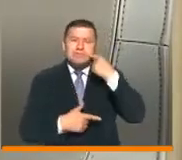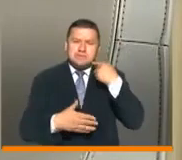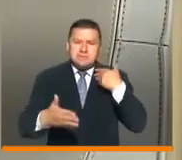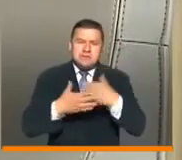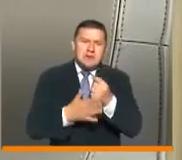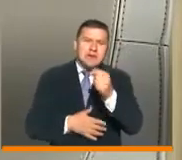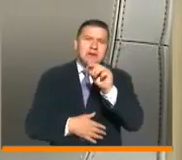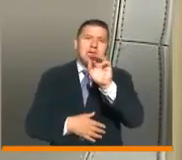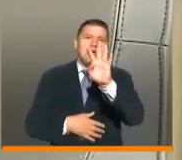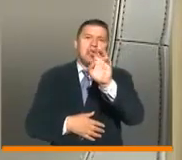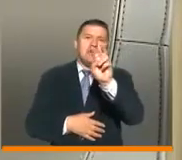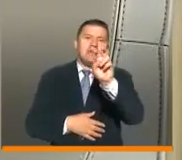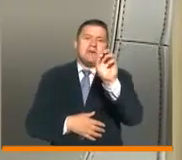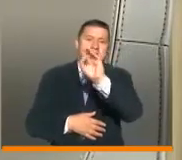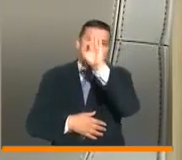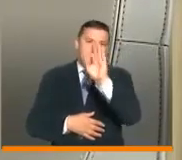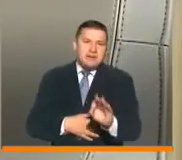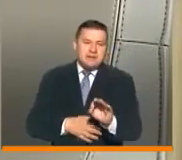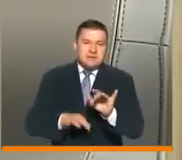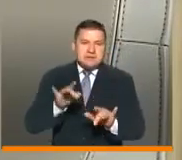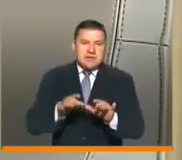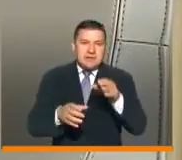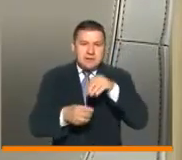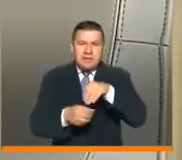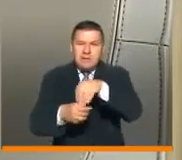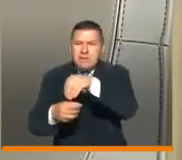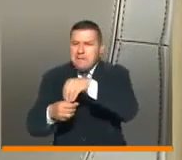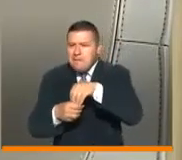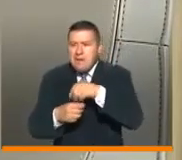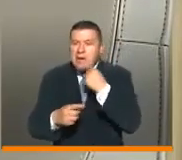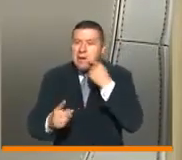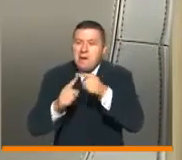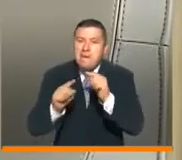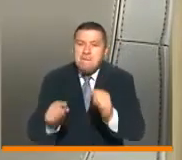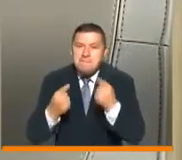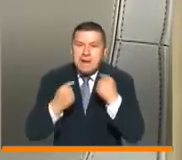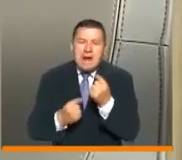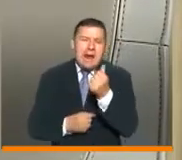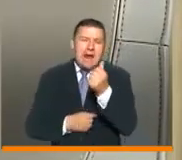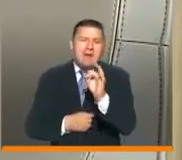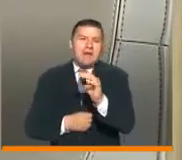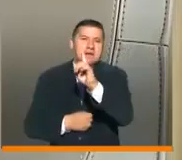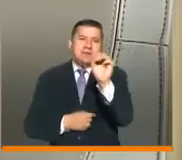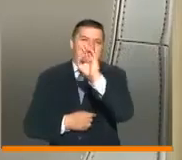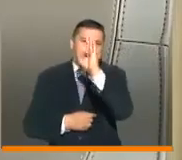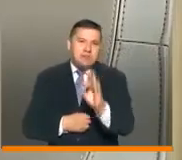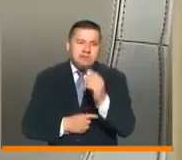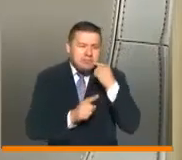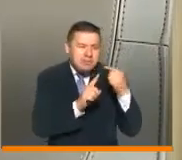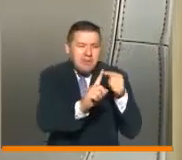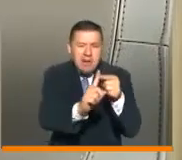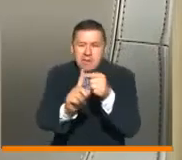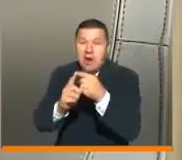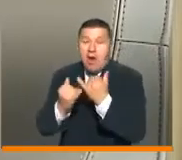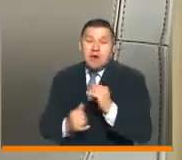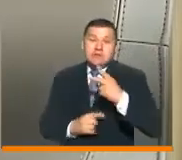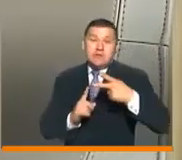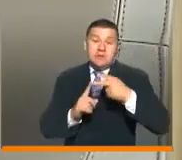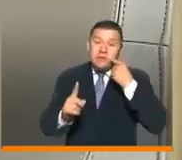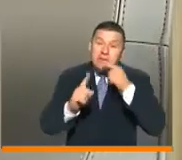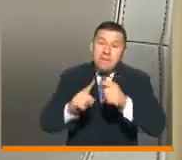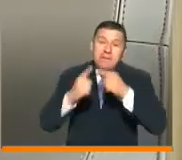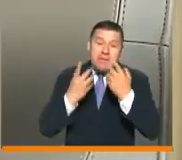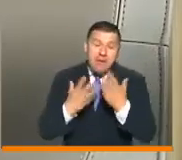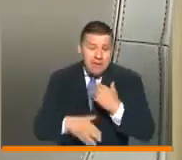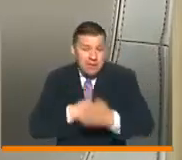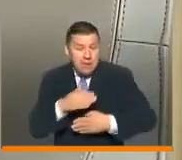en el 97% de las secretarías, presidente, que era la primera meta. Tenemos que llegar al 100%. Ahora la segunda meta en la que